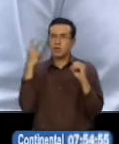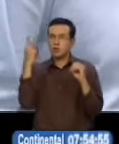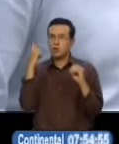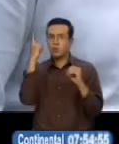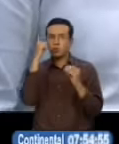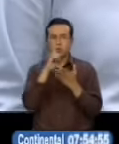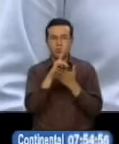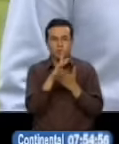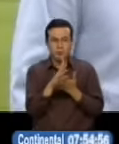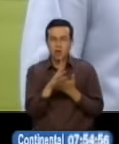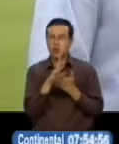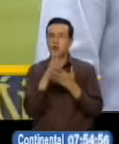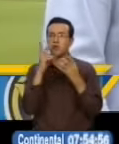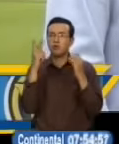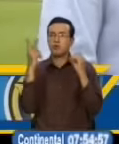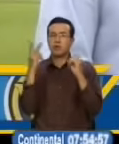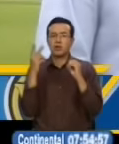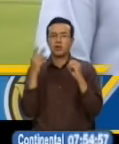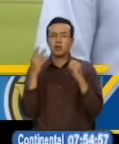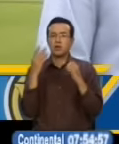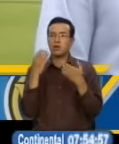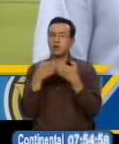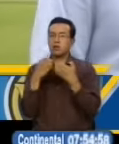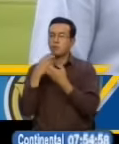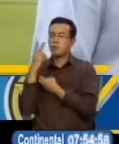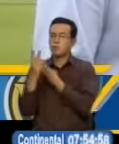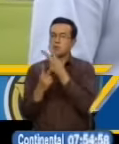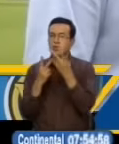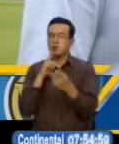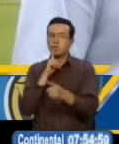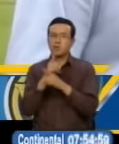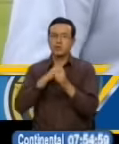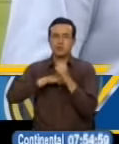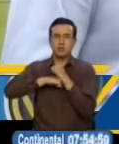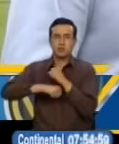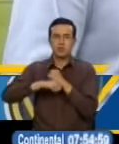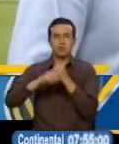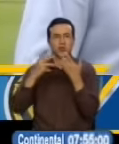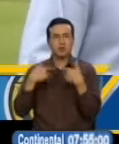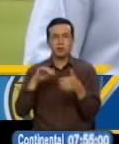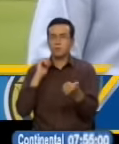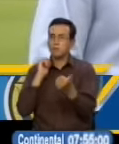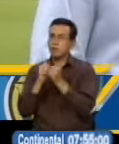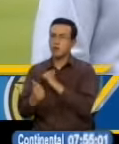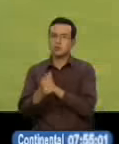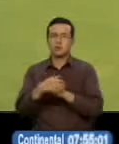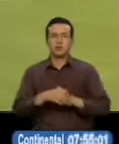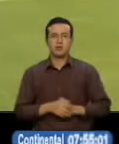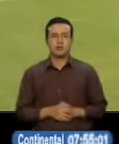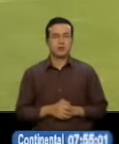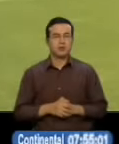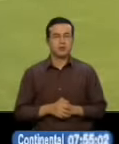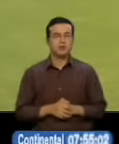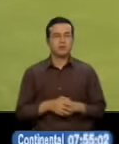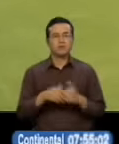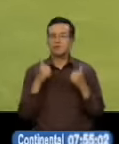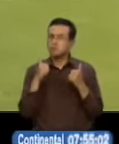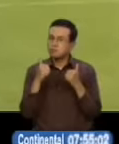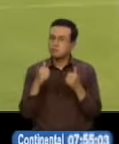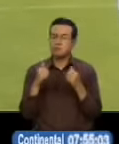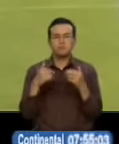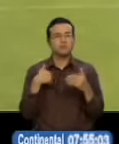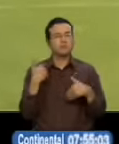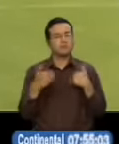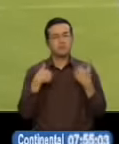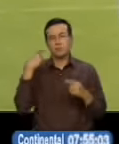menos, el equipo de visitante logra el gol y terminamos clasificando. Estamos bien, con